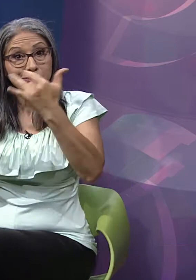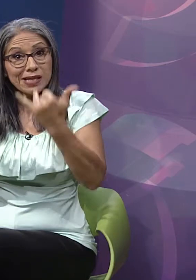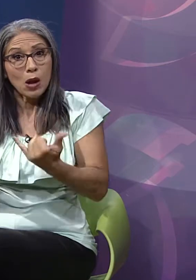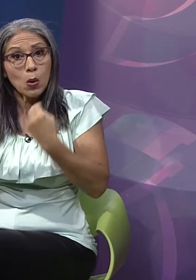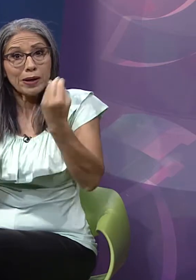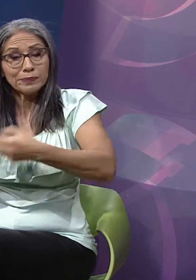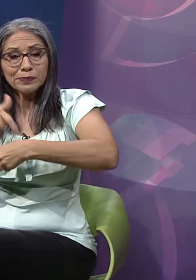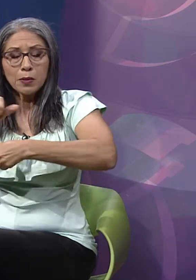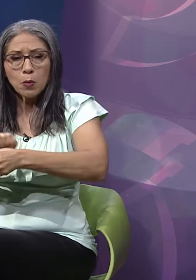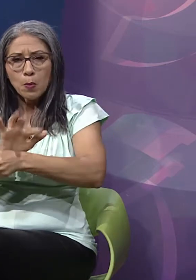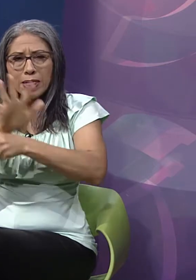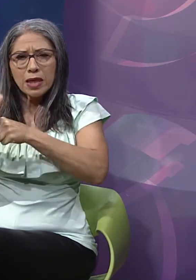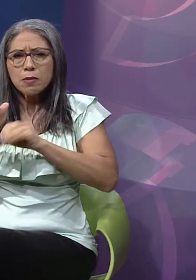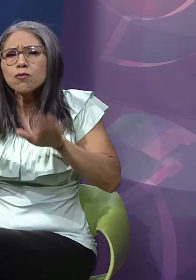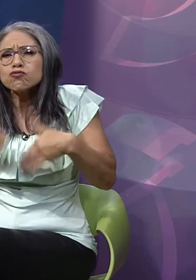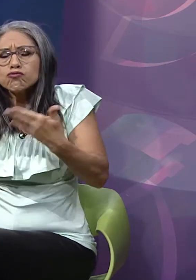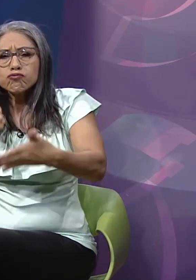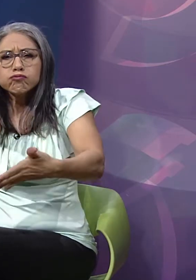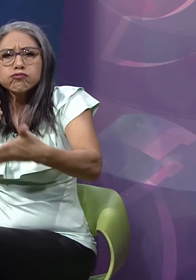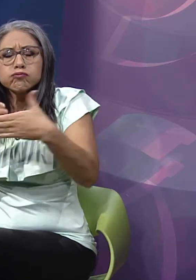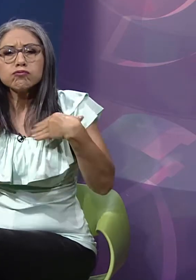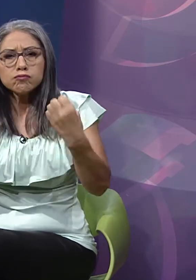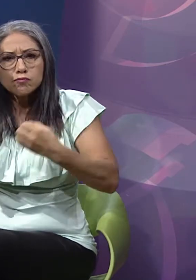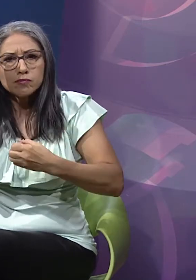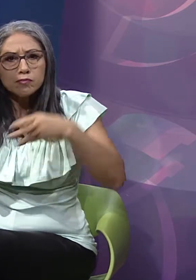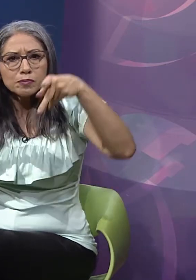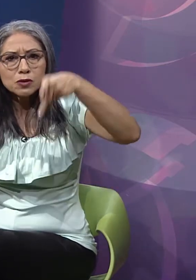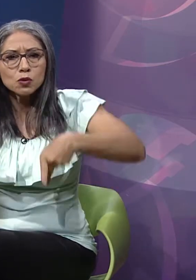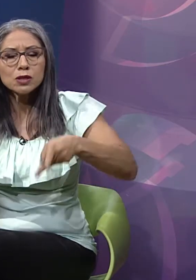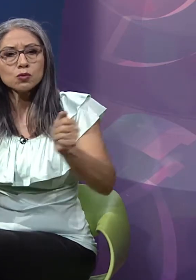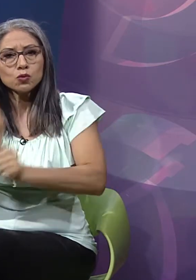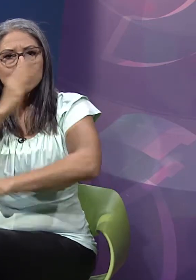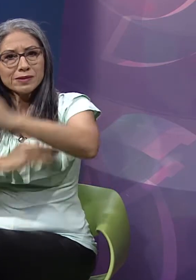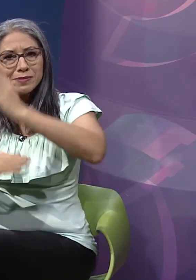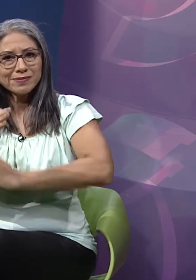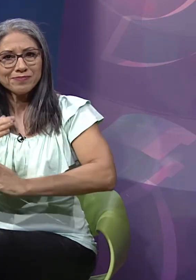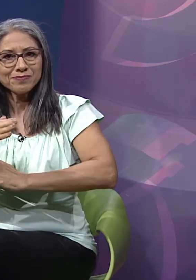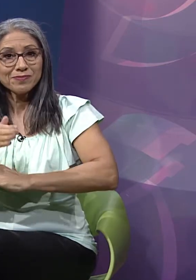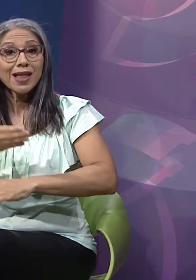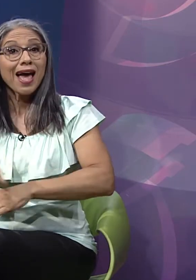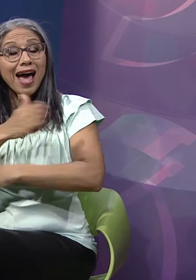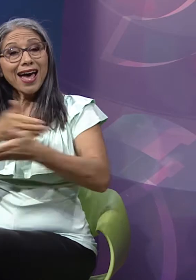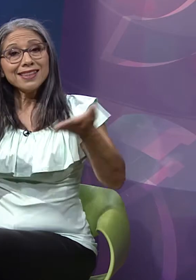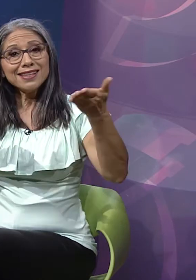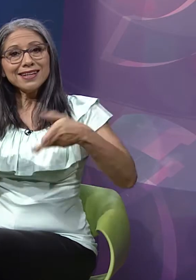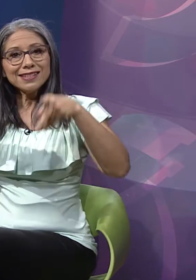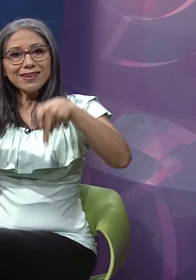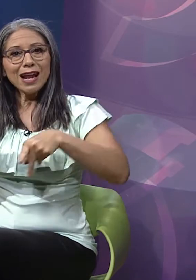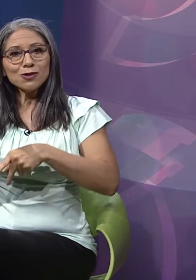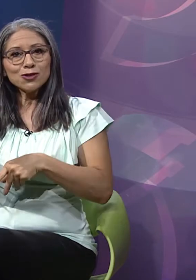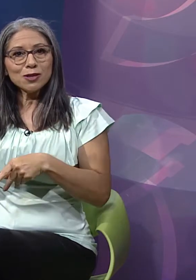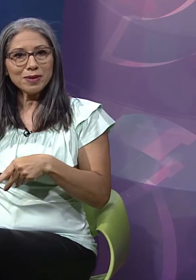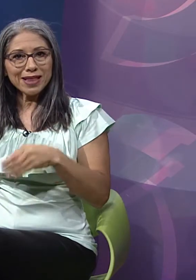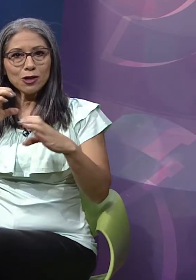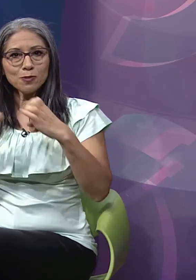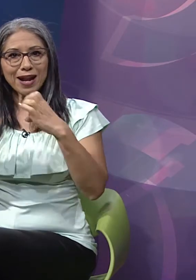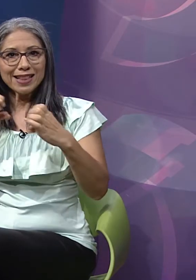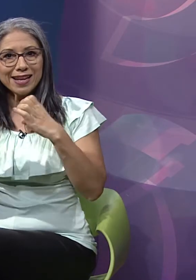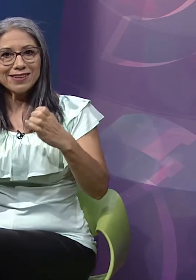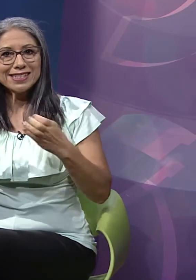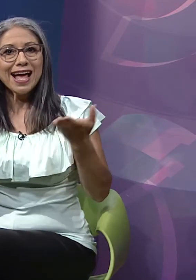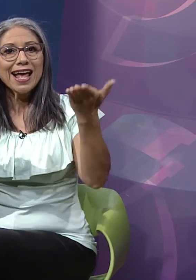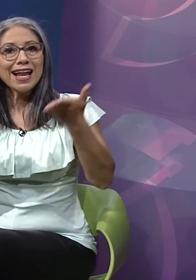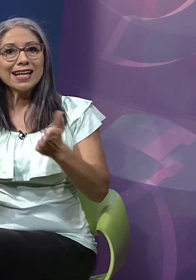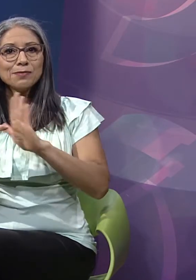la pandemia ha podido afectar la salud mental de personas en condición de discapacidad. Antes de recibir a nuestros invitados para